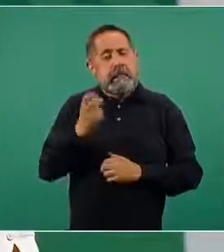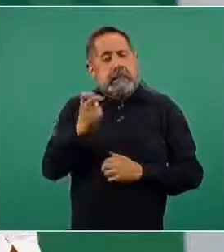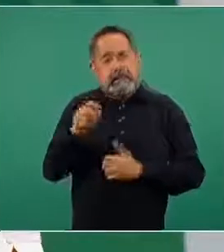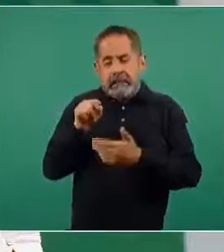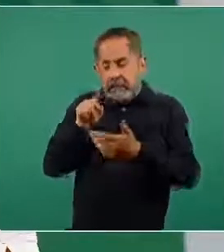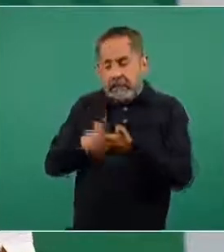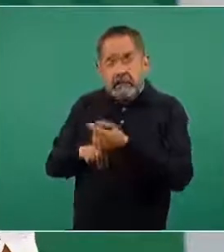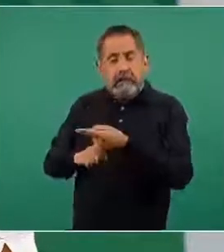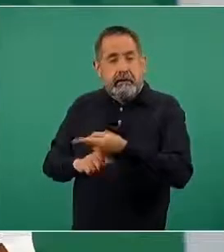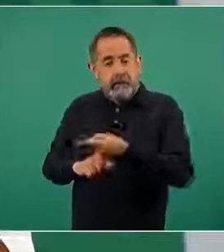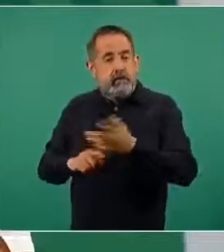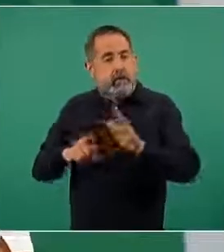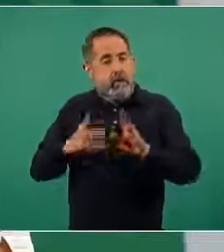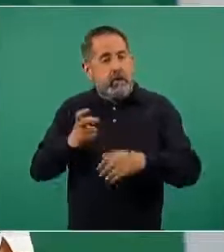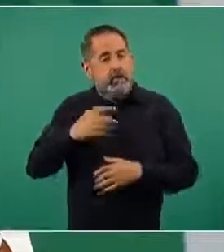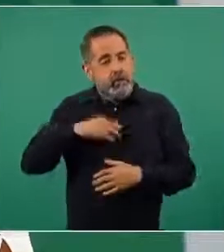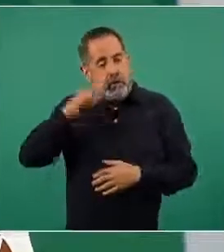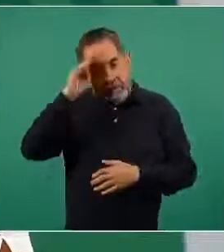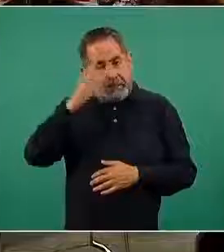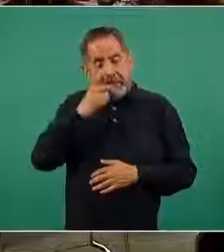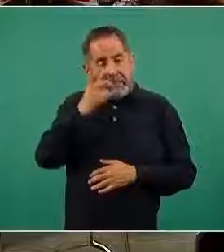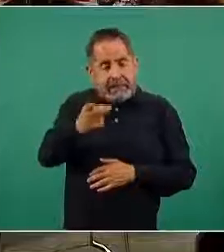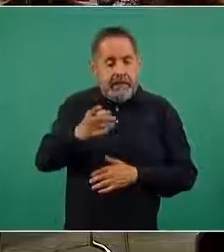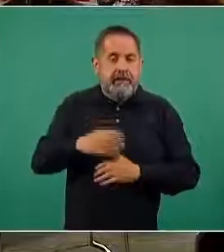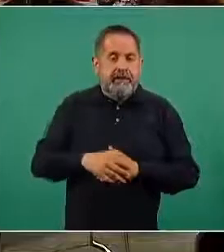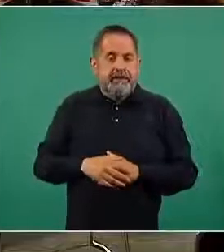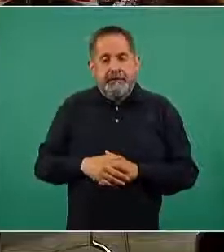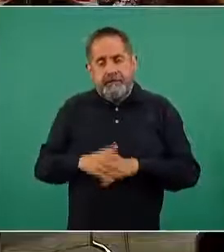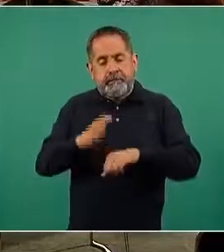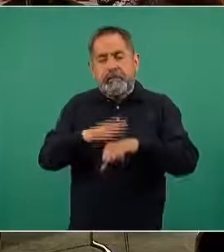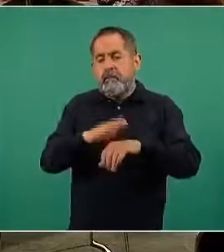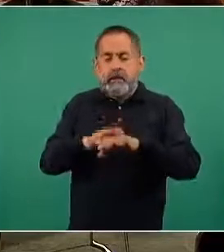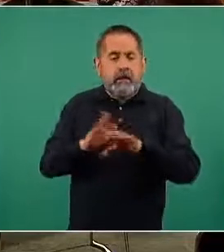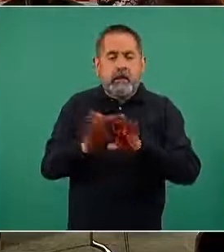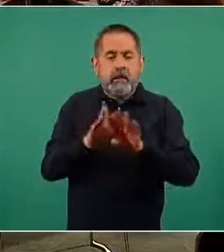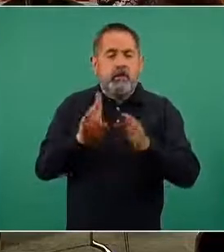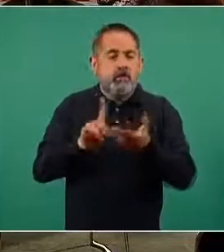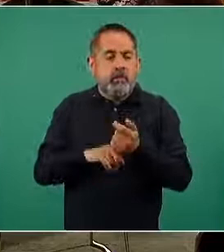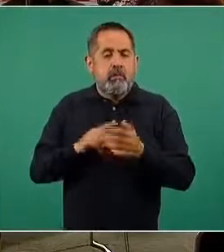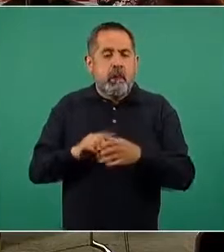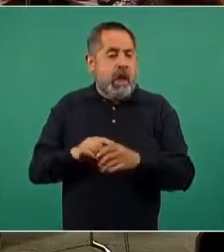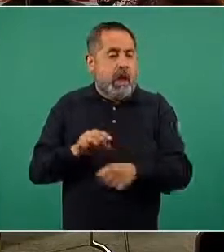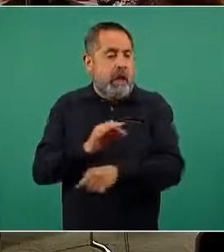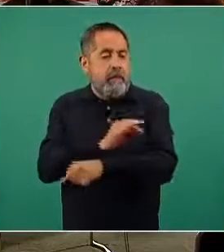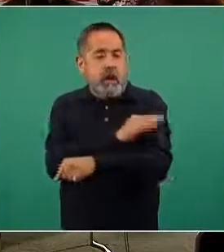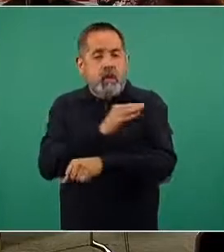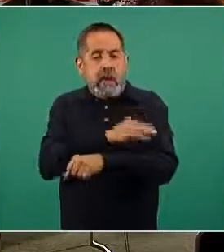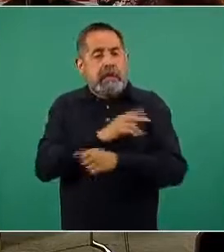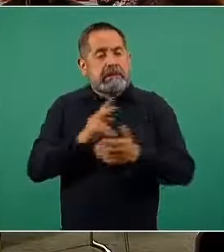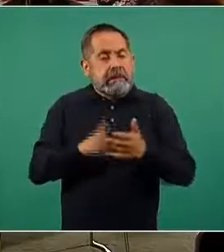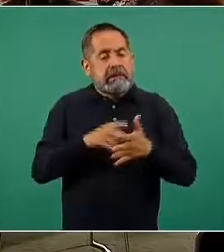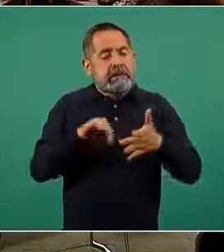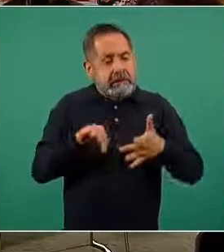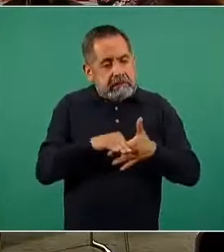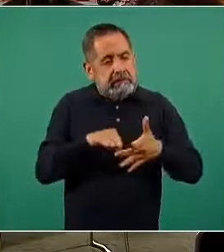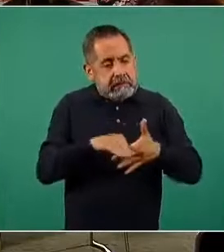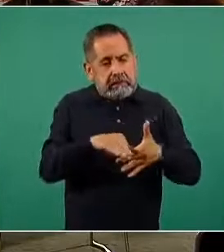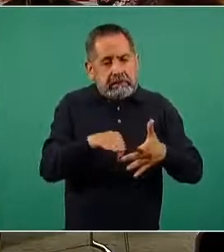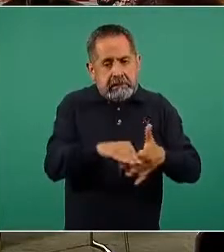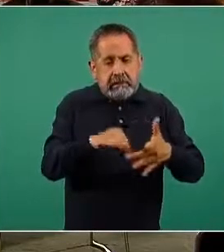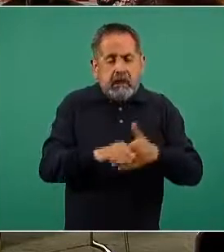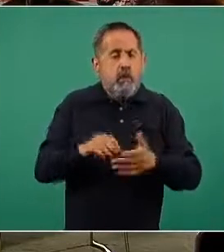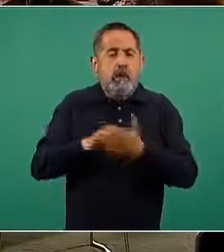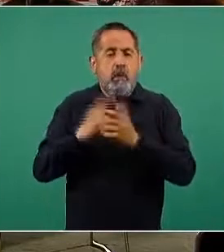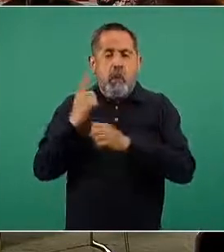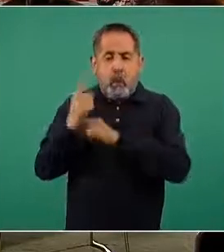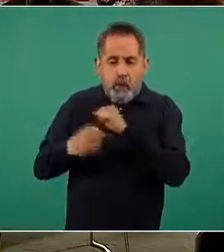de componentes. Por eso comentaba que esta observación más bien se da en vacunas de repetición, es decir, cuando son vacunas que año